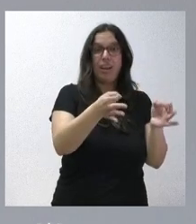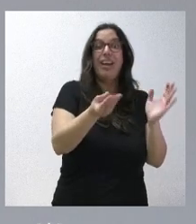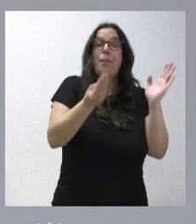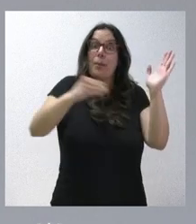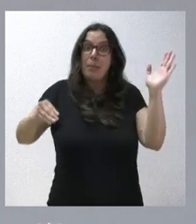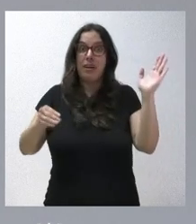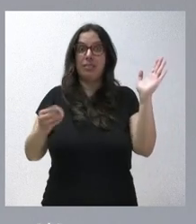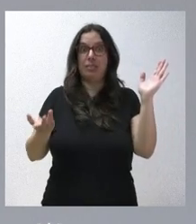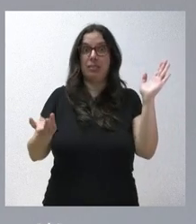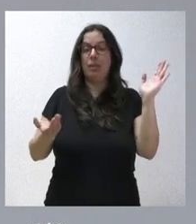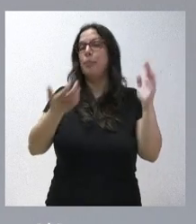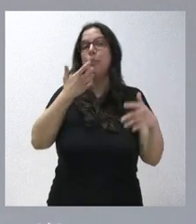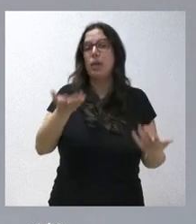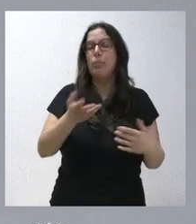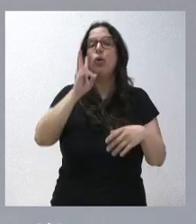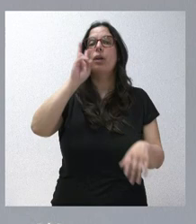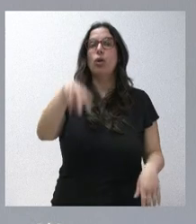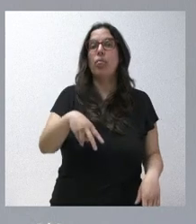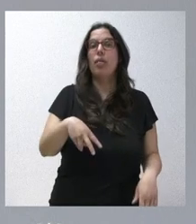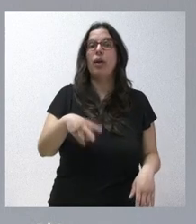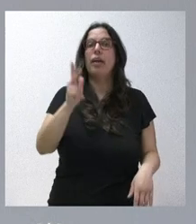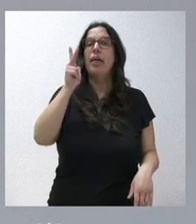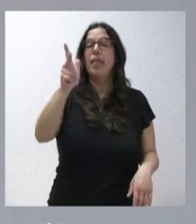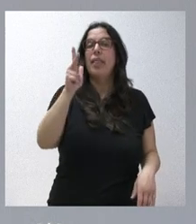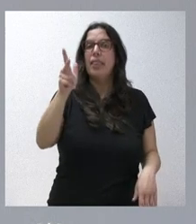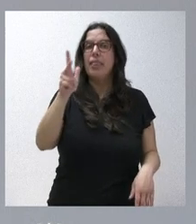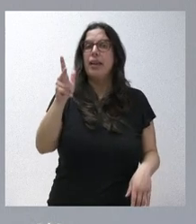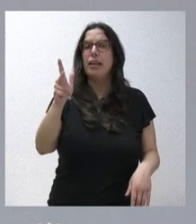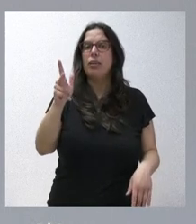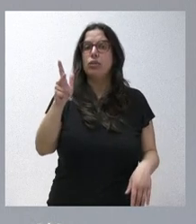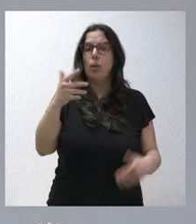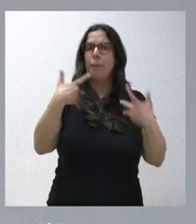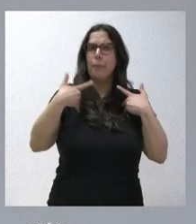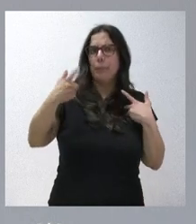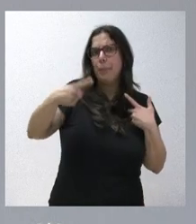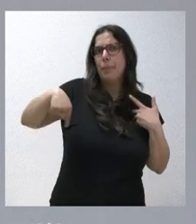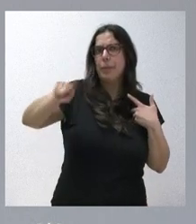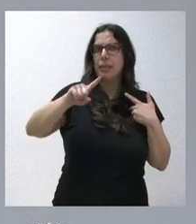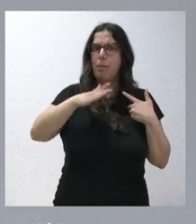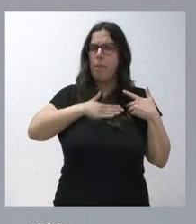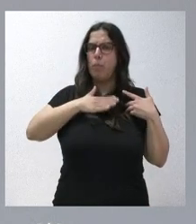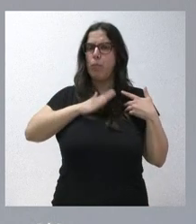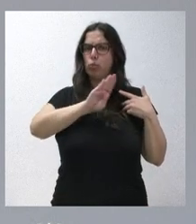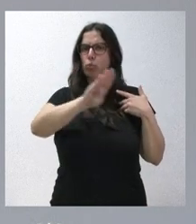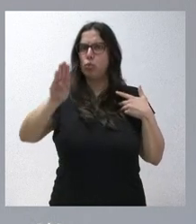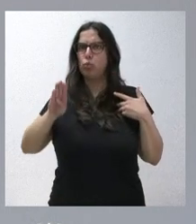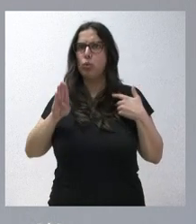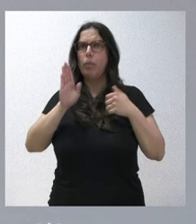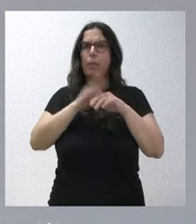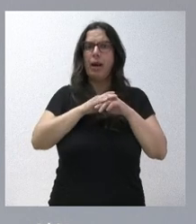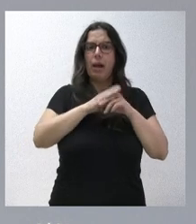amplían por ejemplo se reconoce el derecho subjetivo de las propias víctimas a ser exhumados